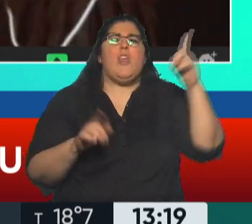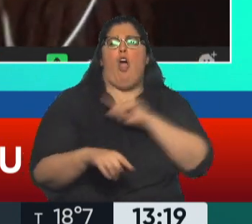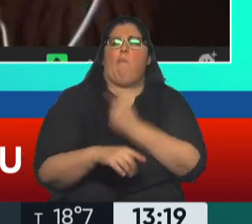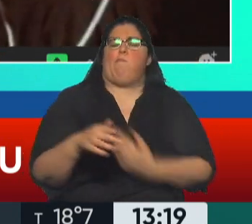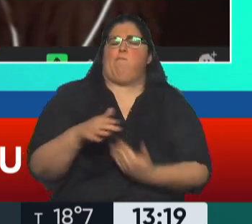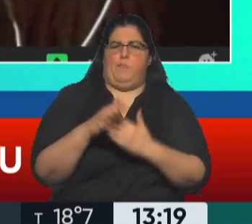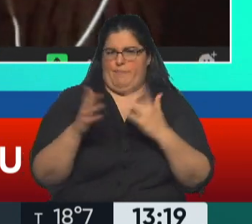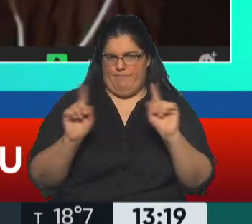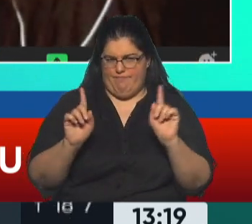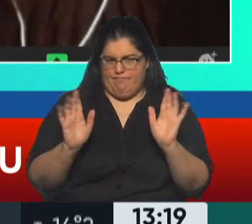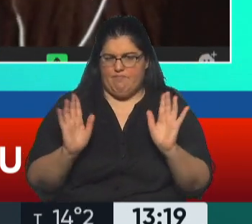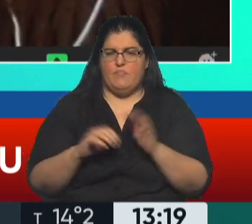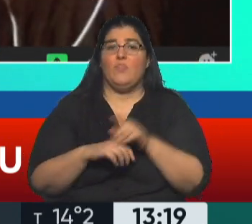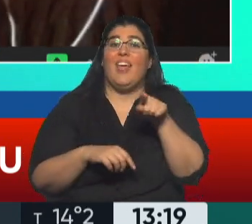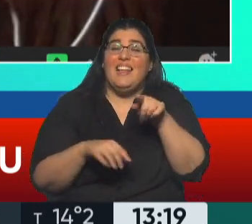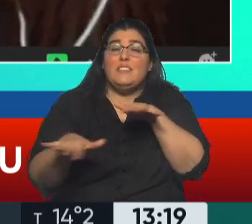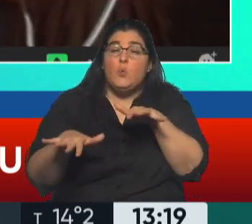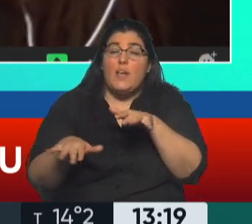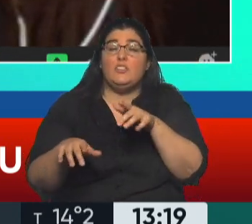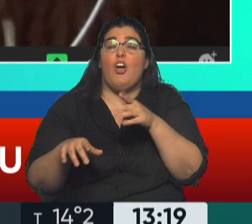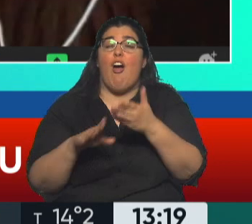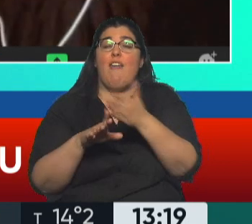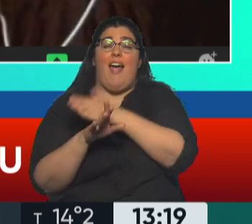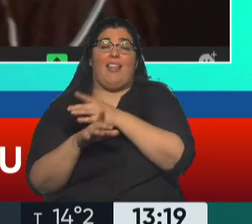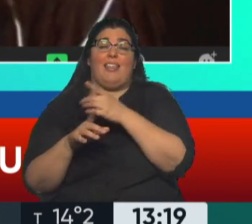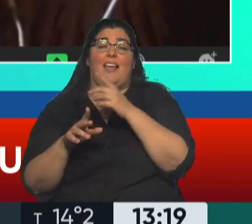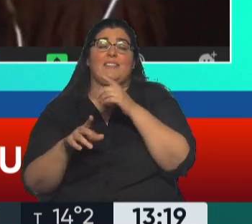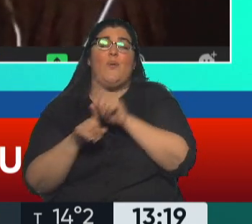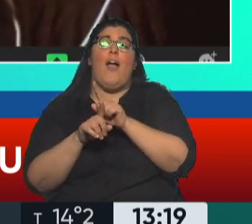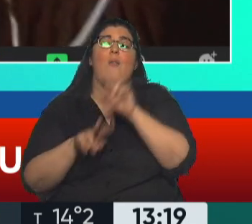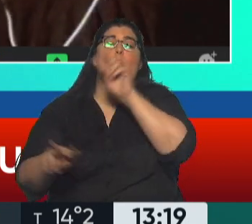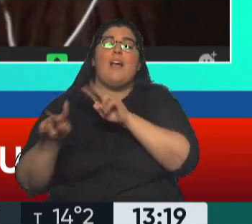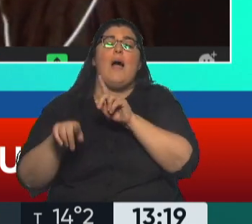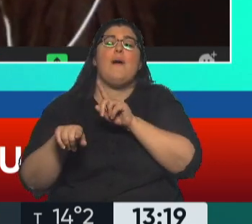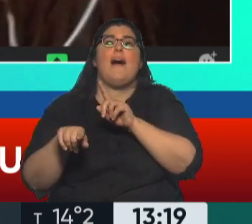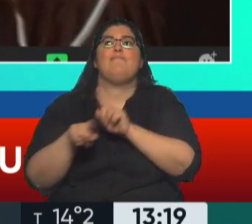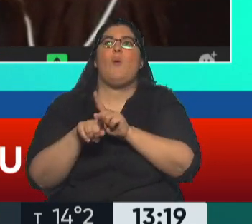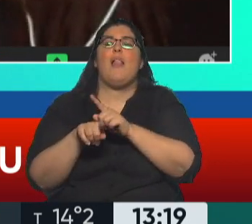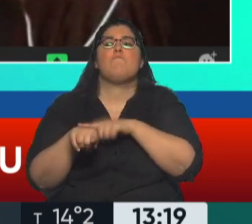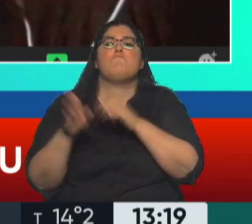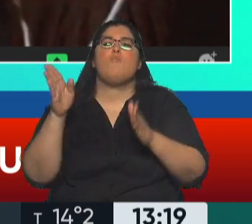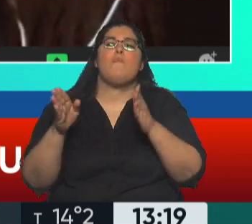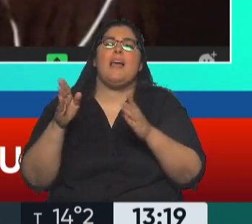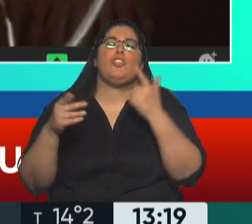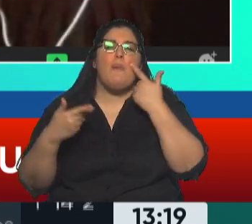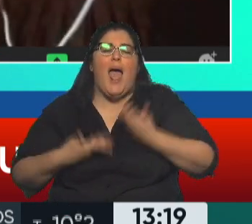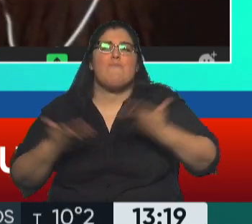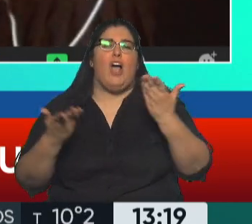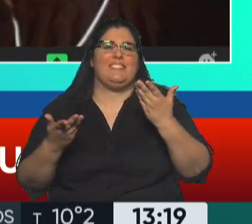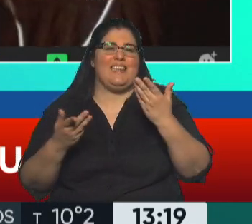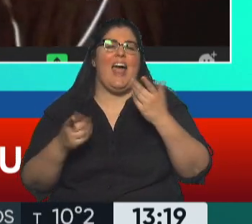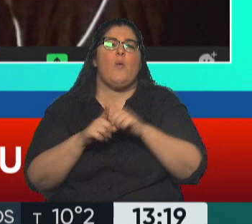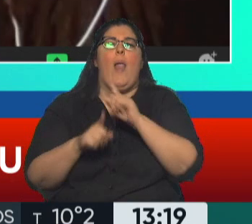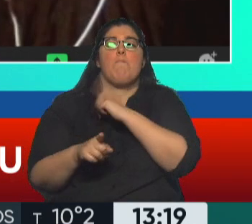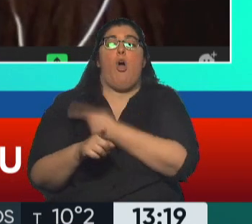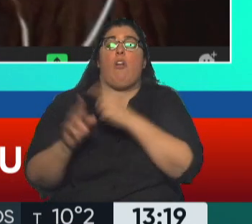En ese contexto, un contexto un poco crítico de encontrar un momento, como vos decís, arbitrario que muestre la pérdida de